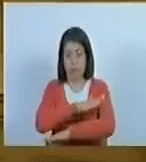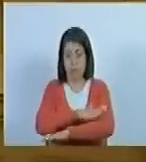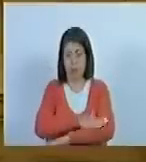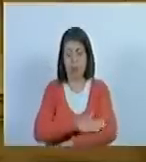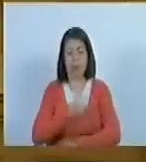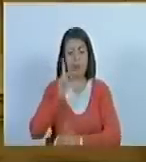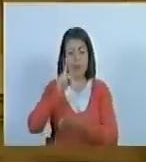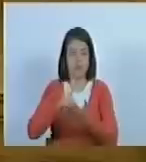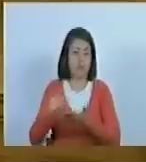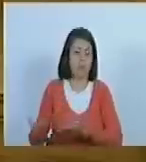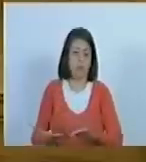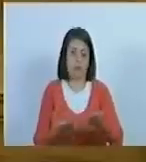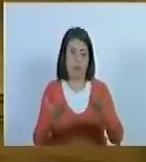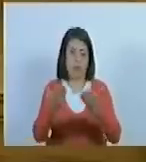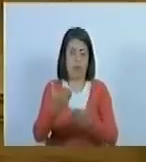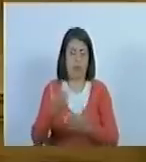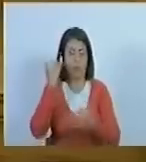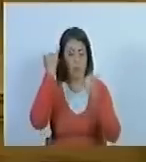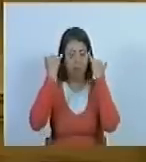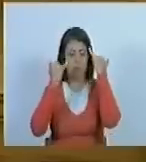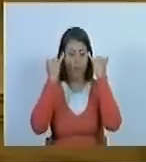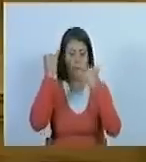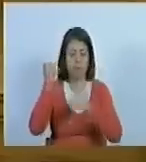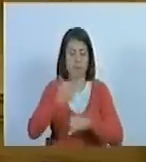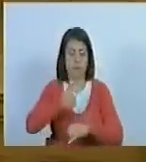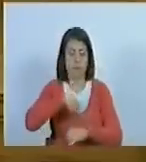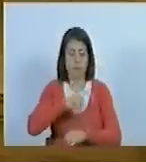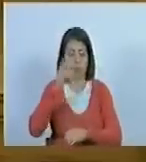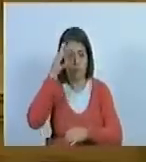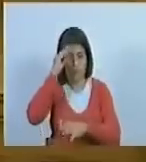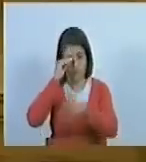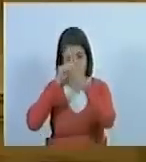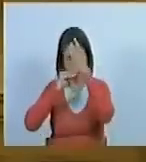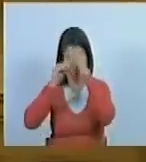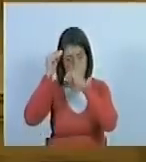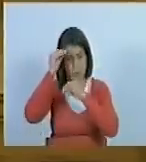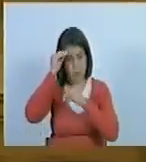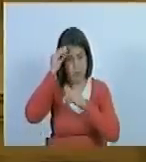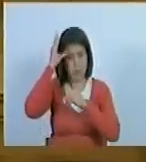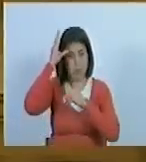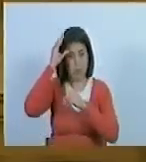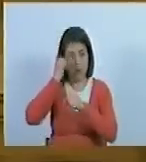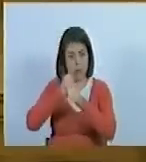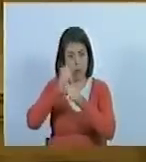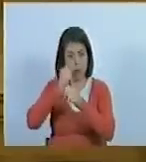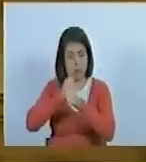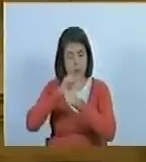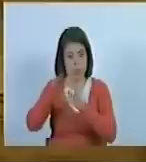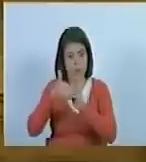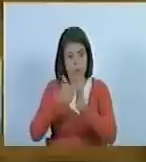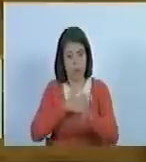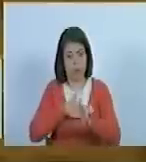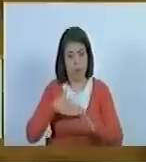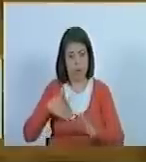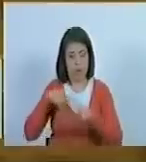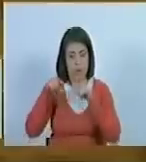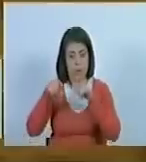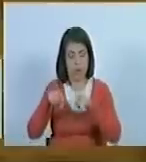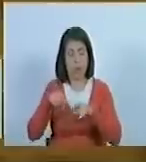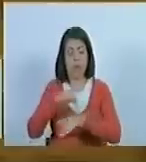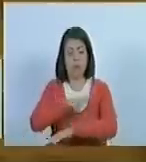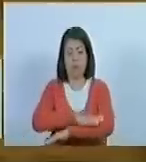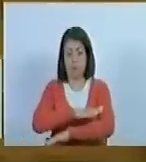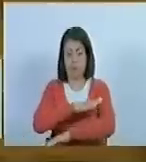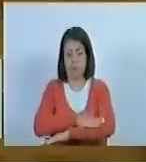se ponga al servicio de estos ideales, nuestros conocimientos y todo el trabajo, si queremos que esa